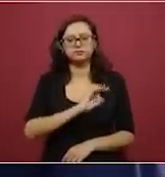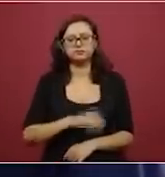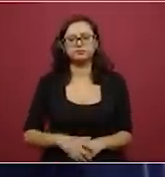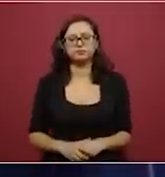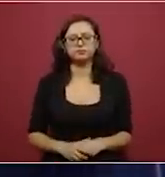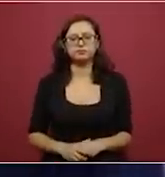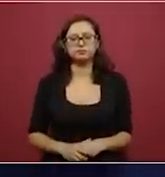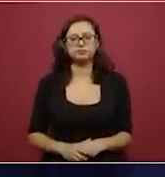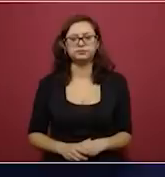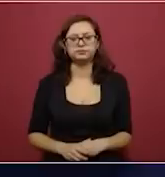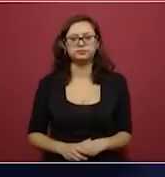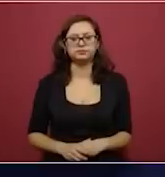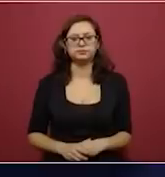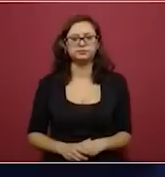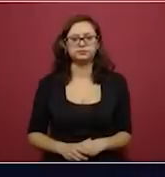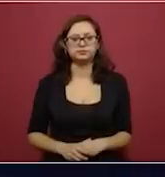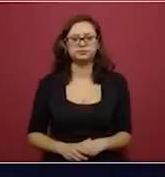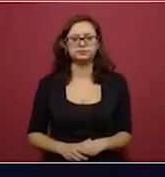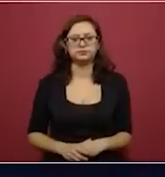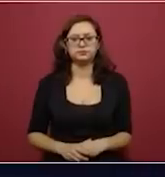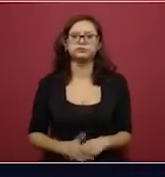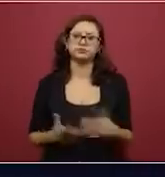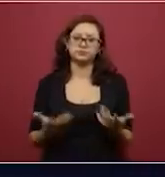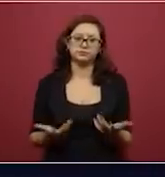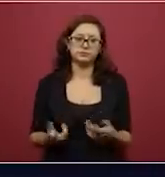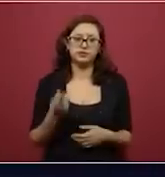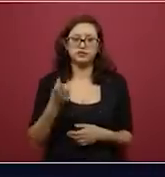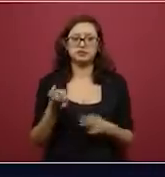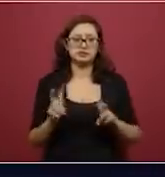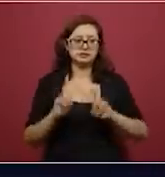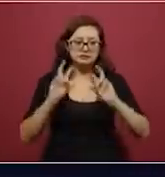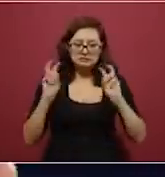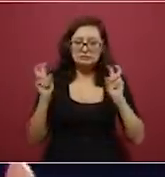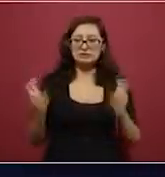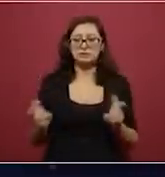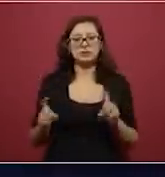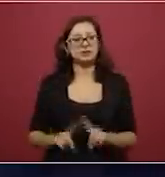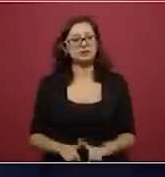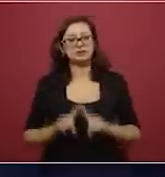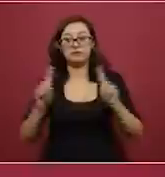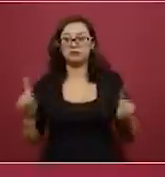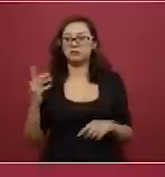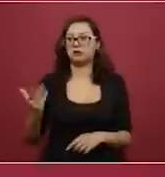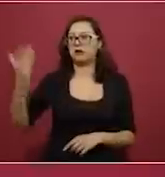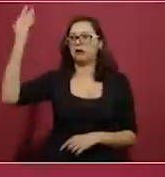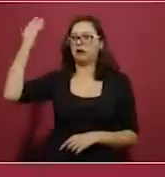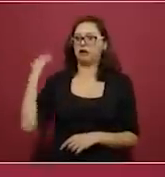eso hace la diferencia con la política que se venía imponiendo